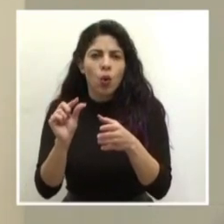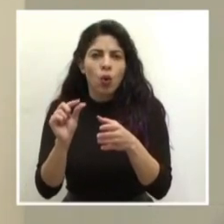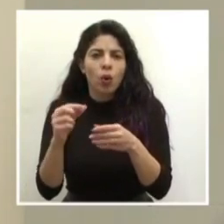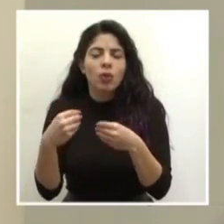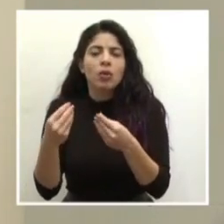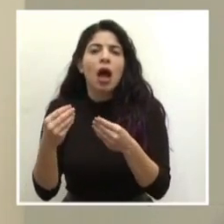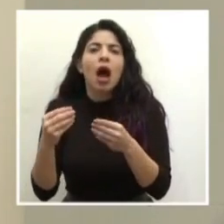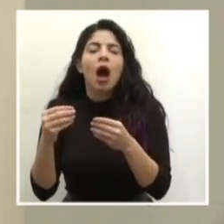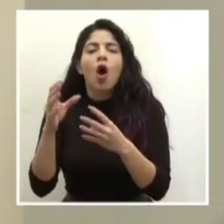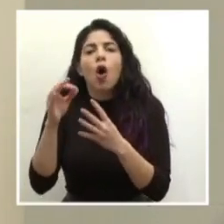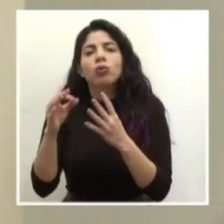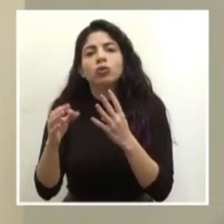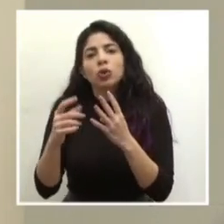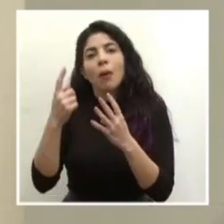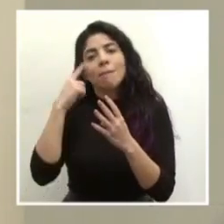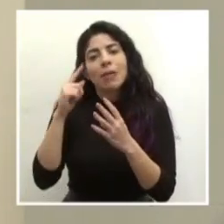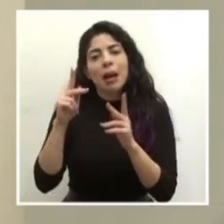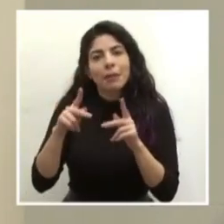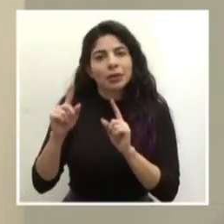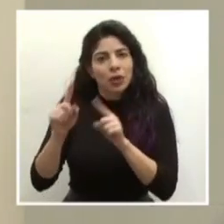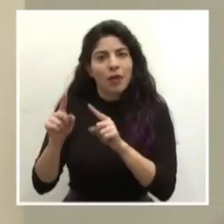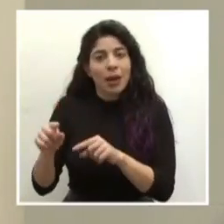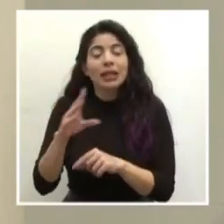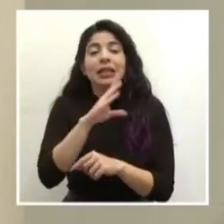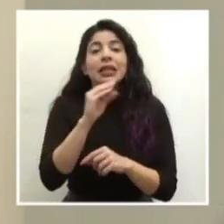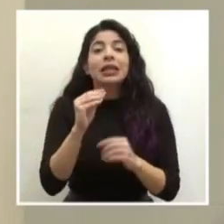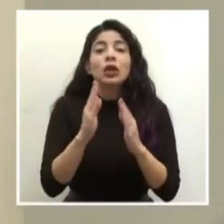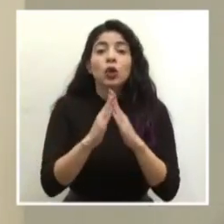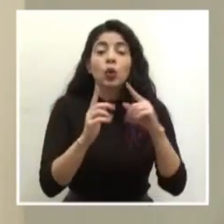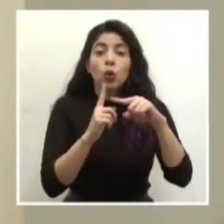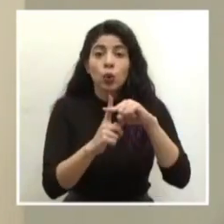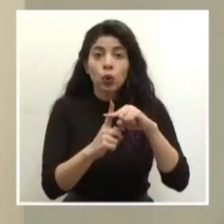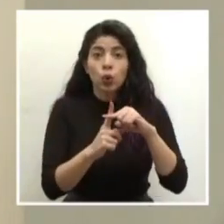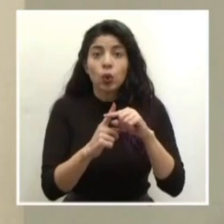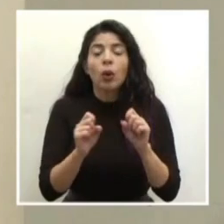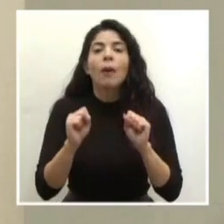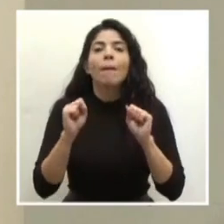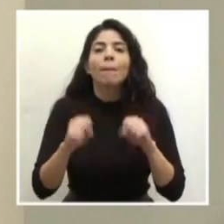de estar y también los cultos podrán